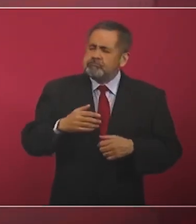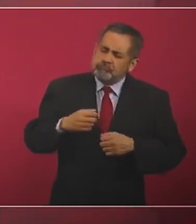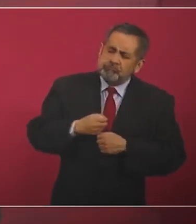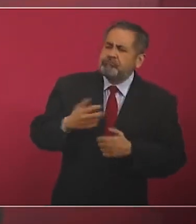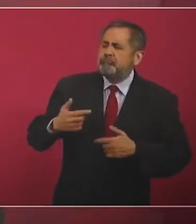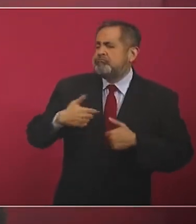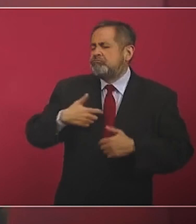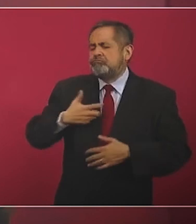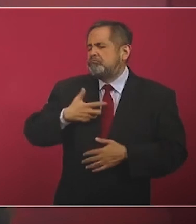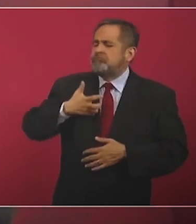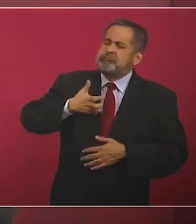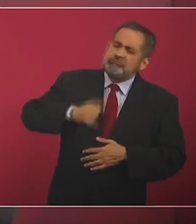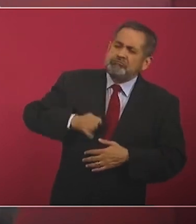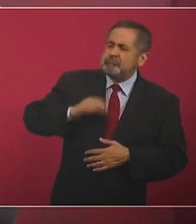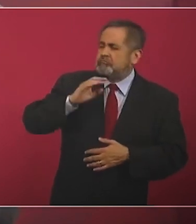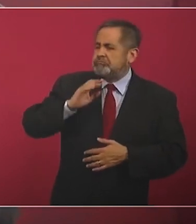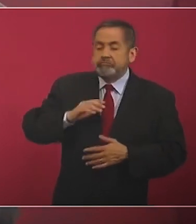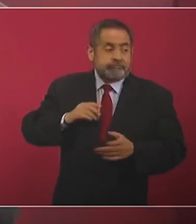son,